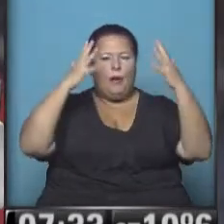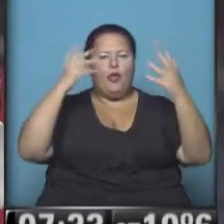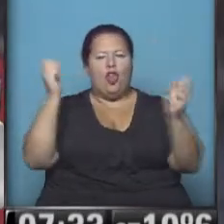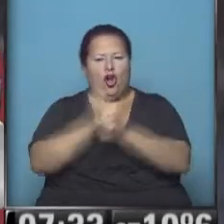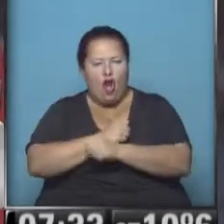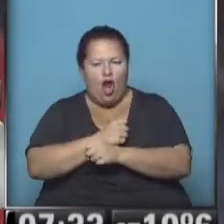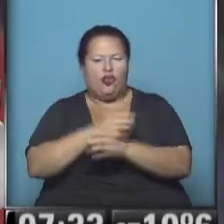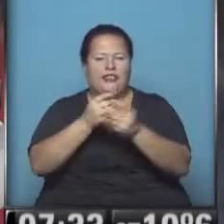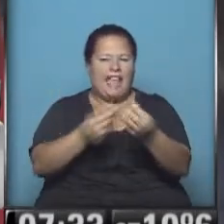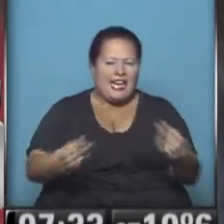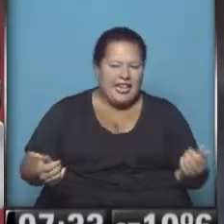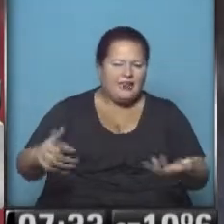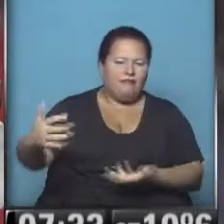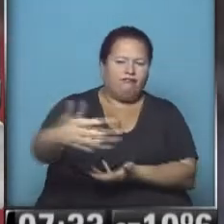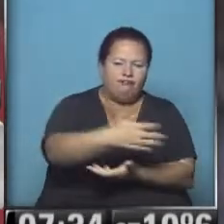cenizas